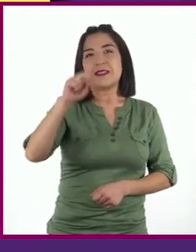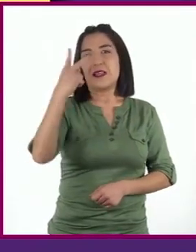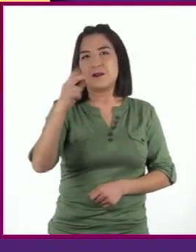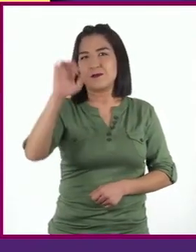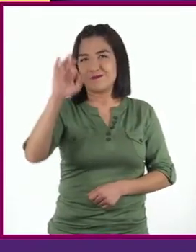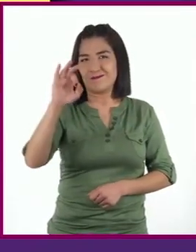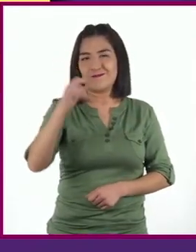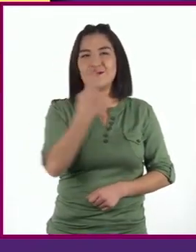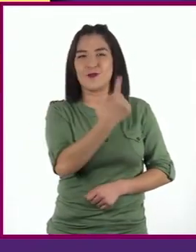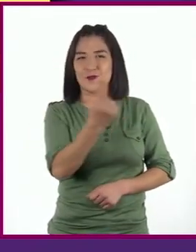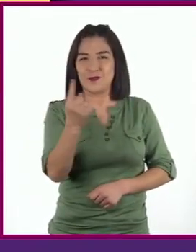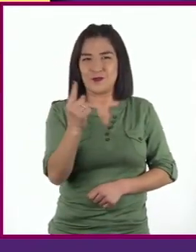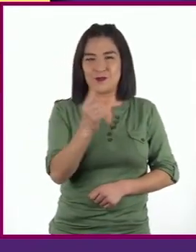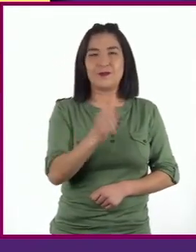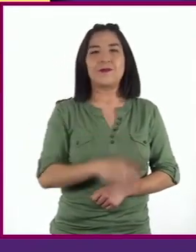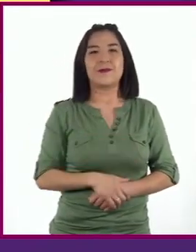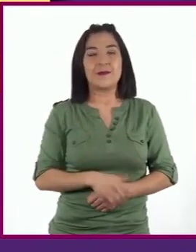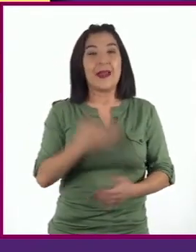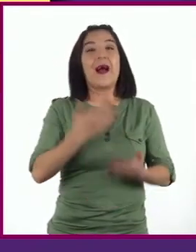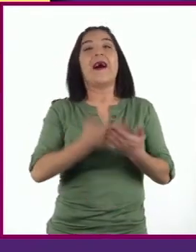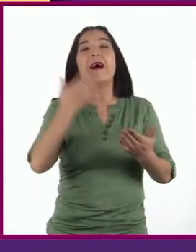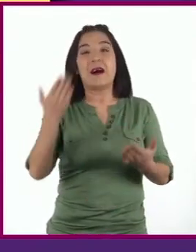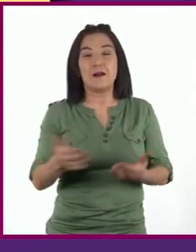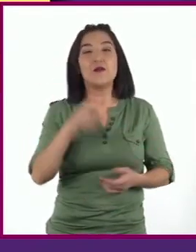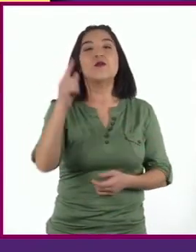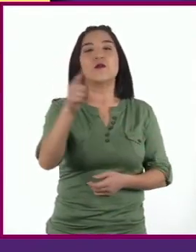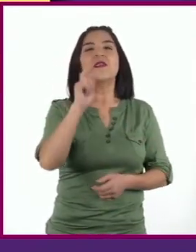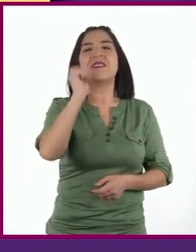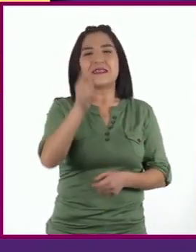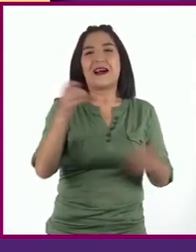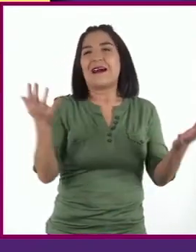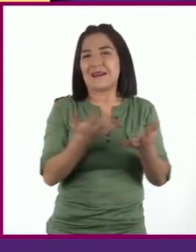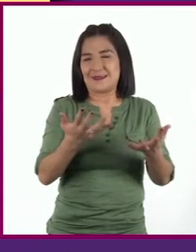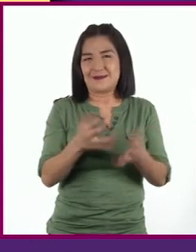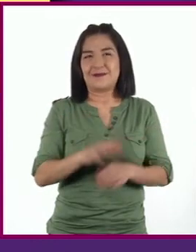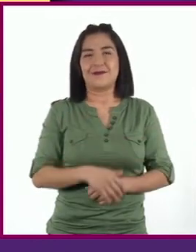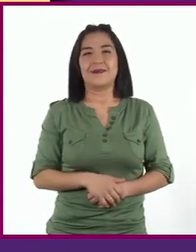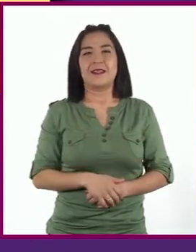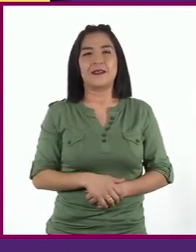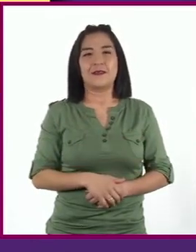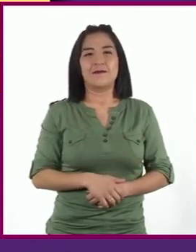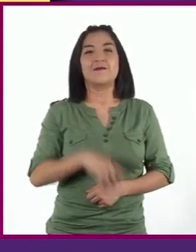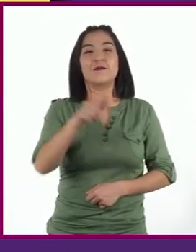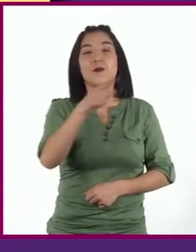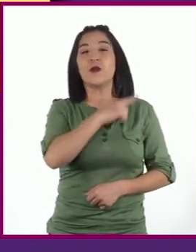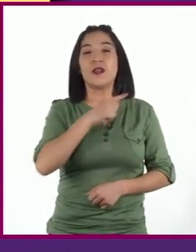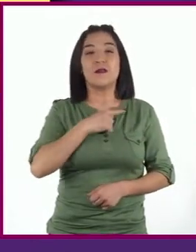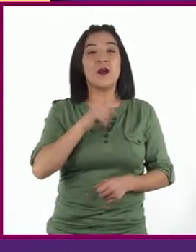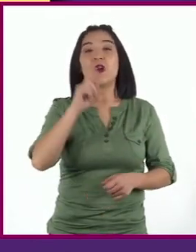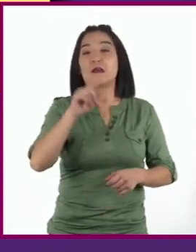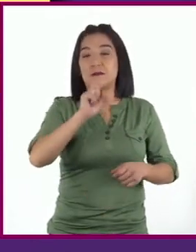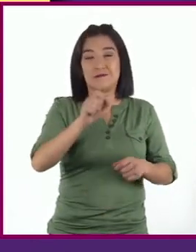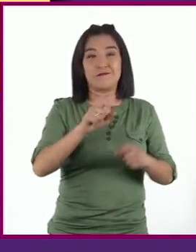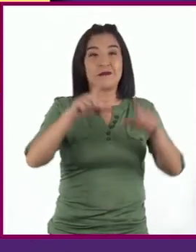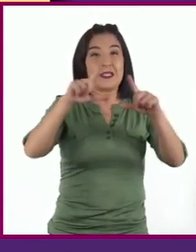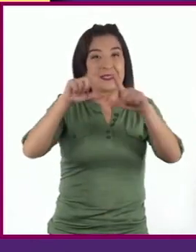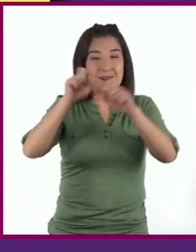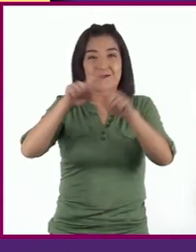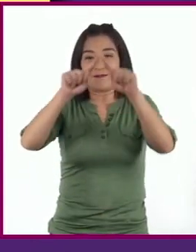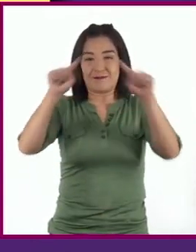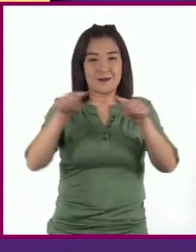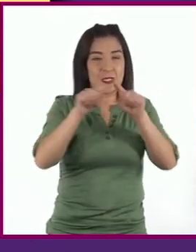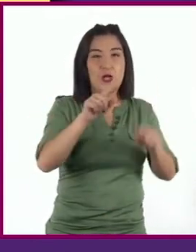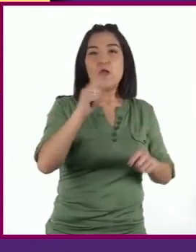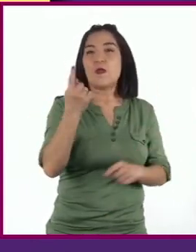grados. Ahora, lo único que resta por hacer es rotar todos los puntos y obtendremos